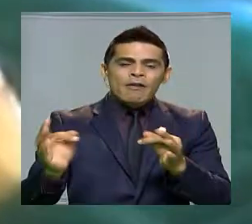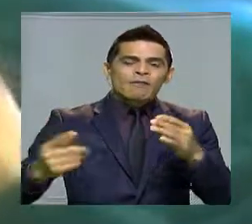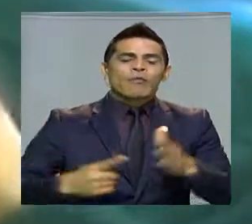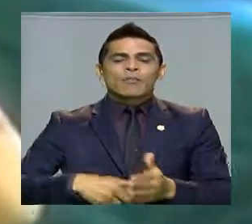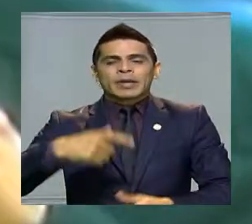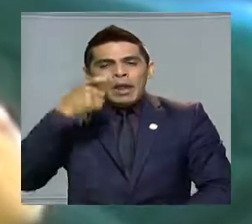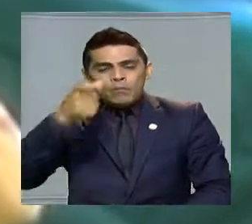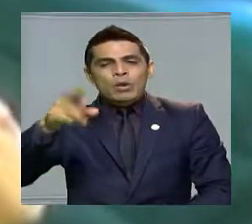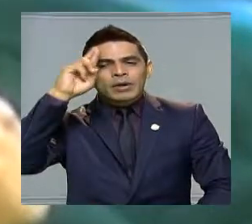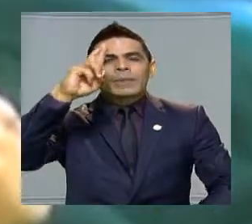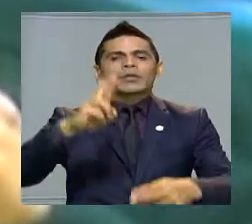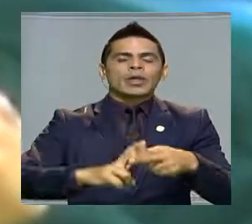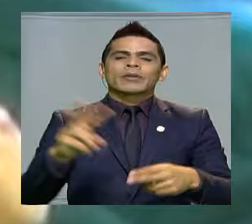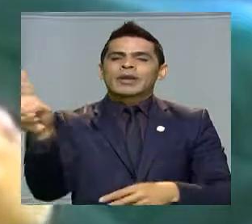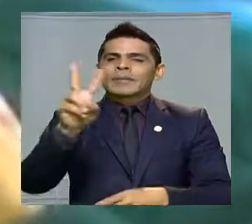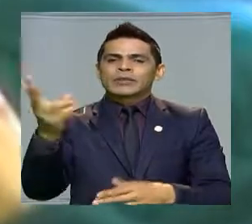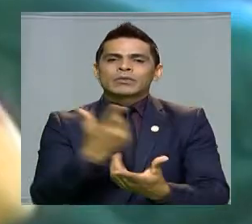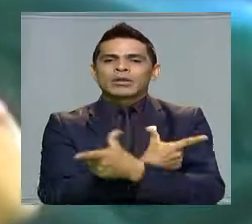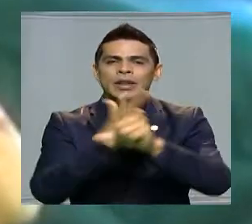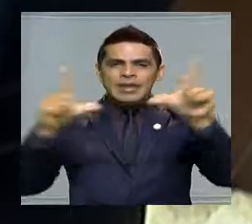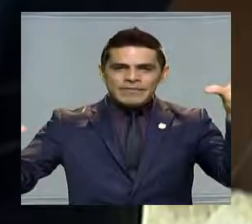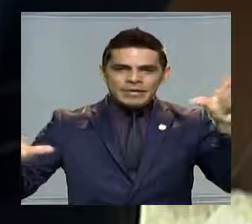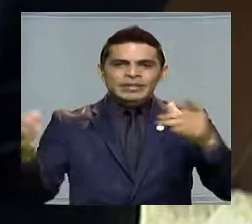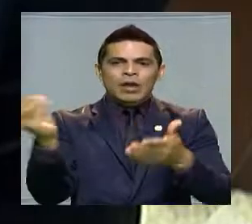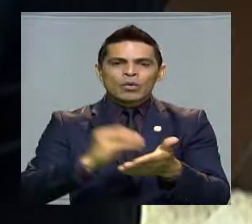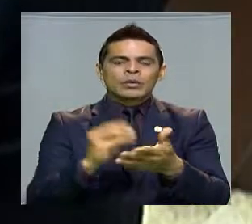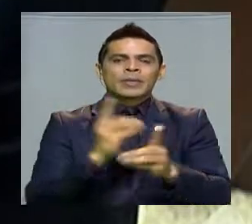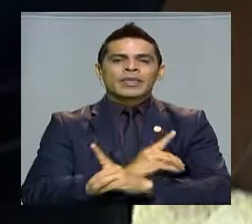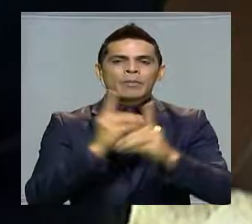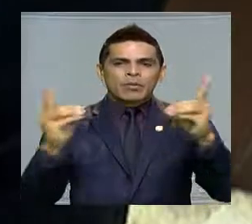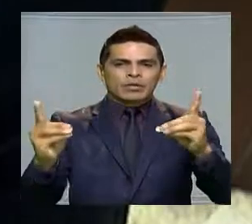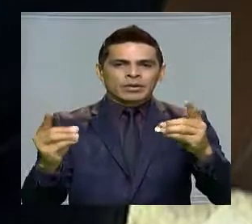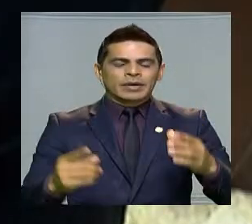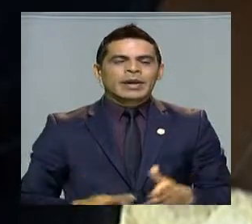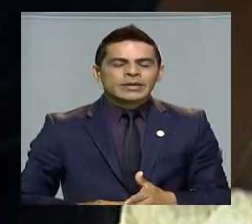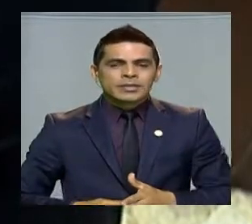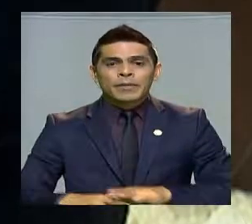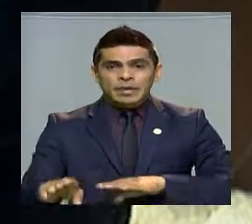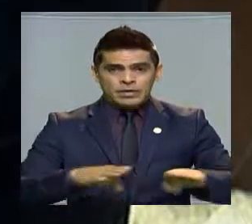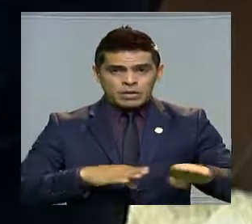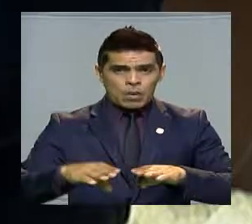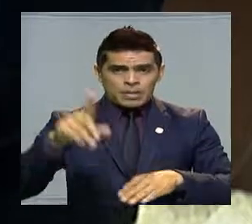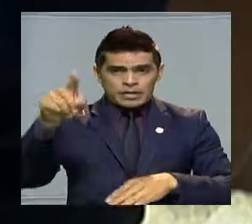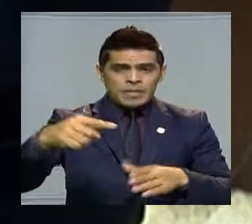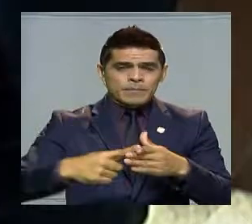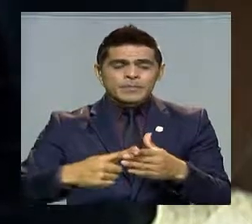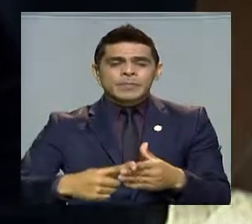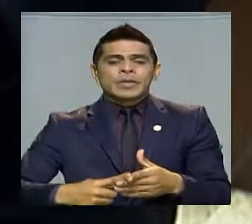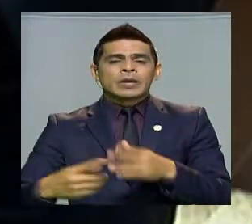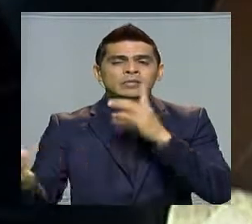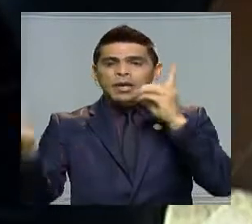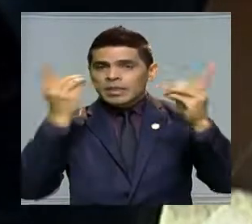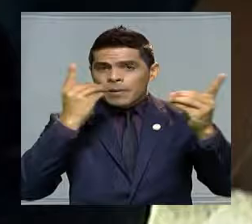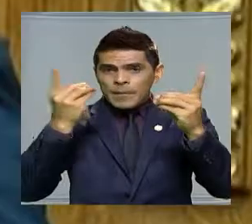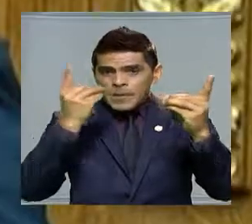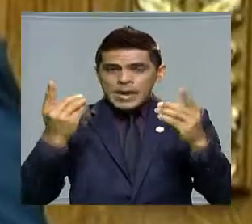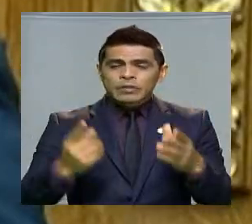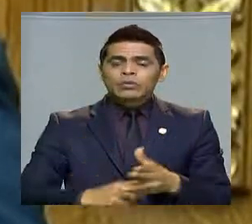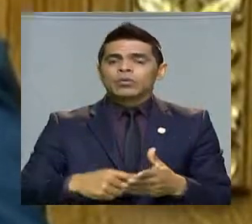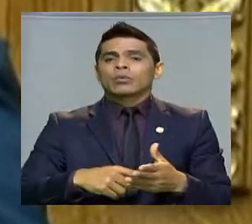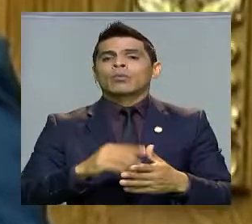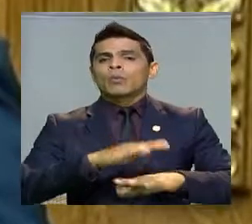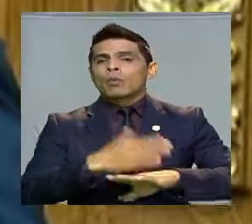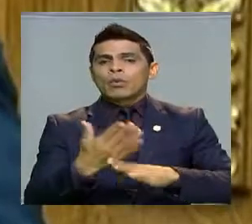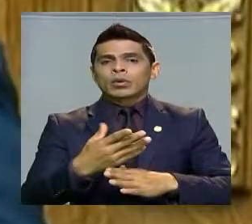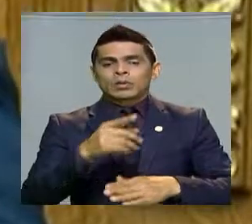y donde Venezuela recobre su libertad y su democracia. Durante la sesión de este jueves también se debatió sobre la omisión